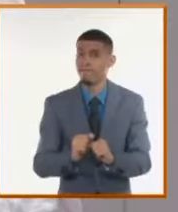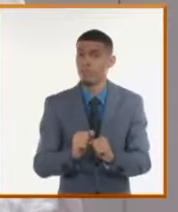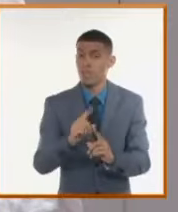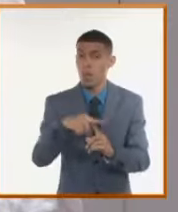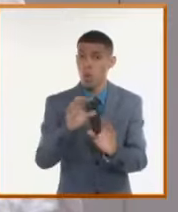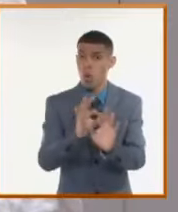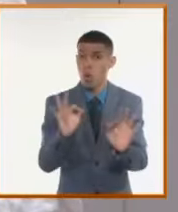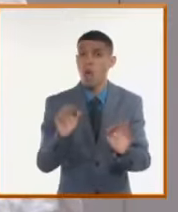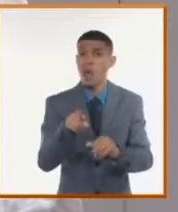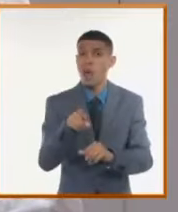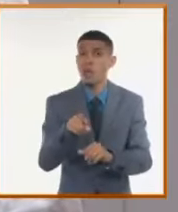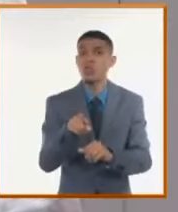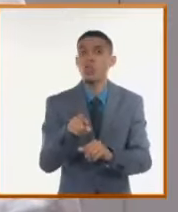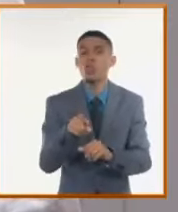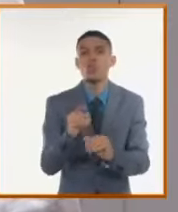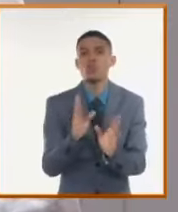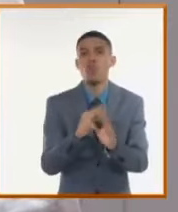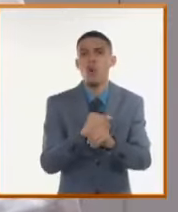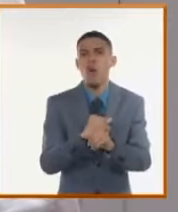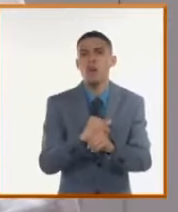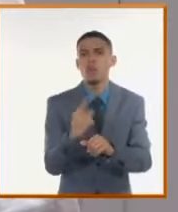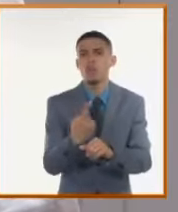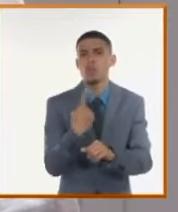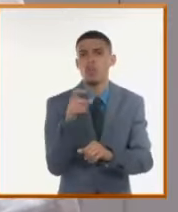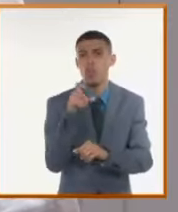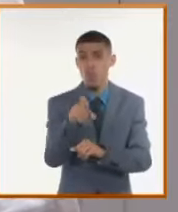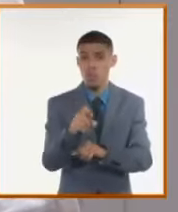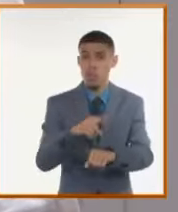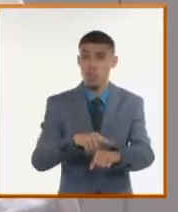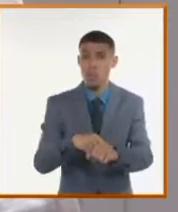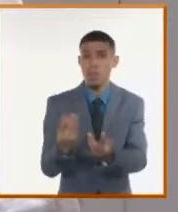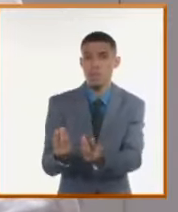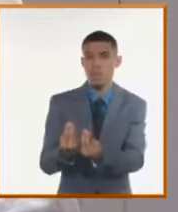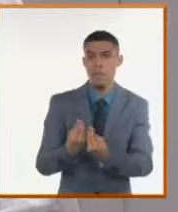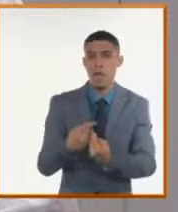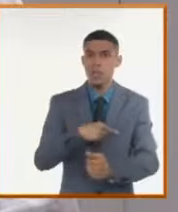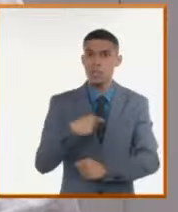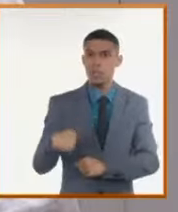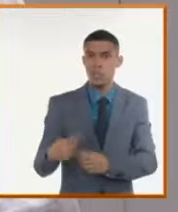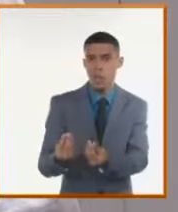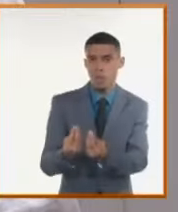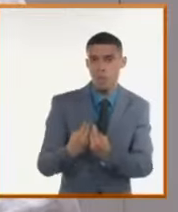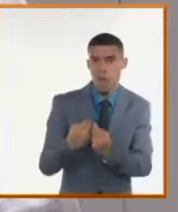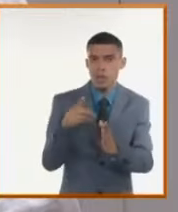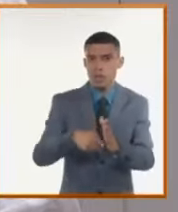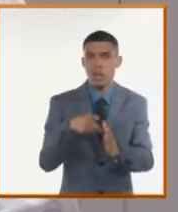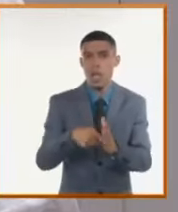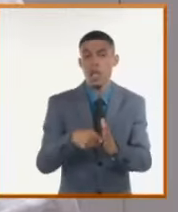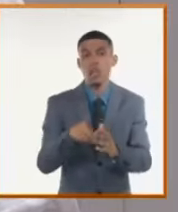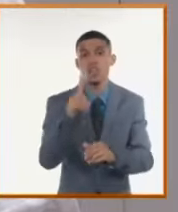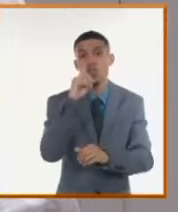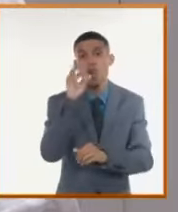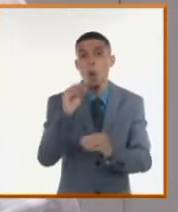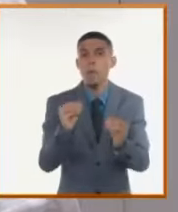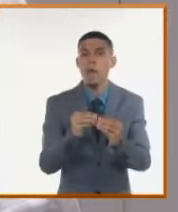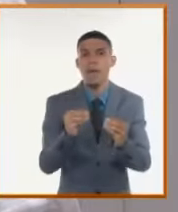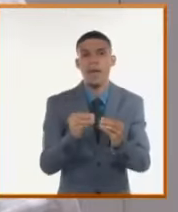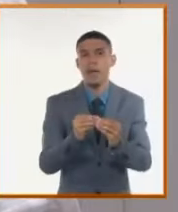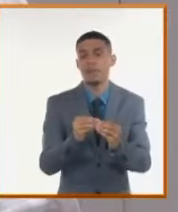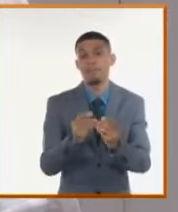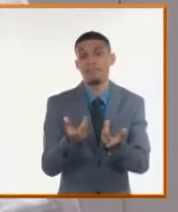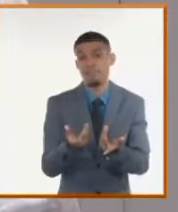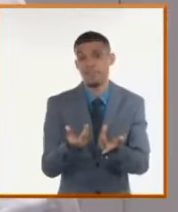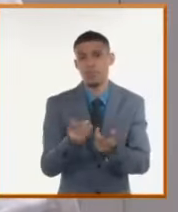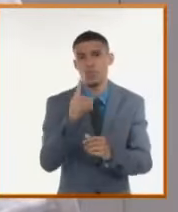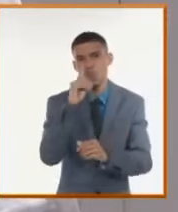coches chinos que son los últimos adquiridos por por el país estos coches modernos desarrollan velocidades superiores a los 70 km porh 70 80